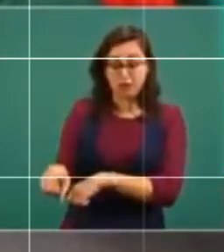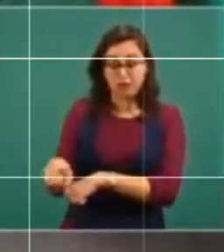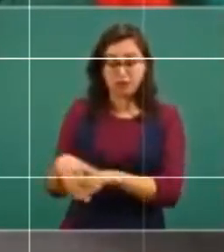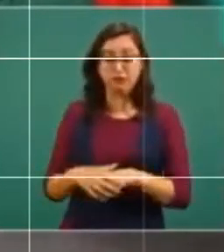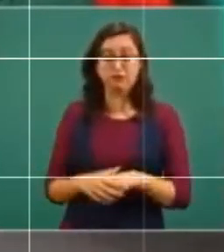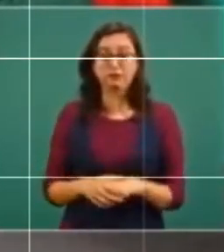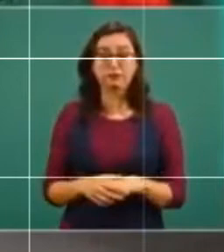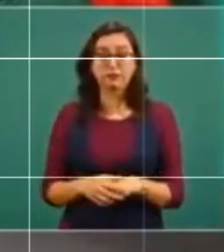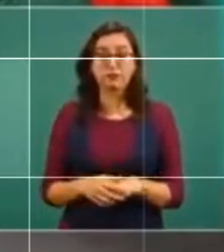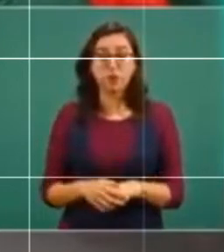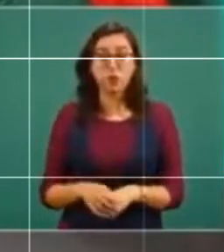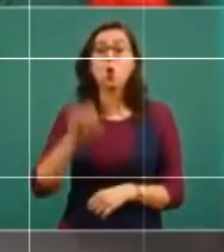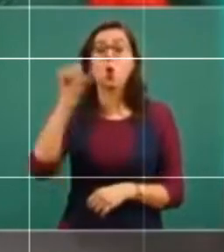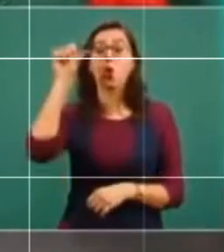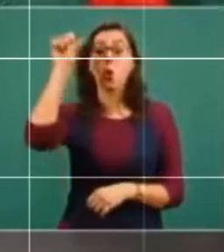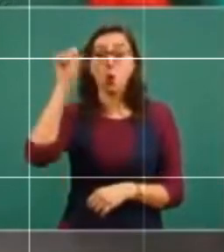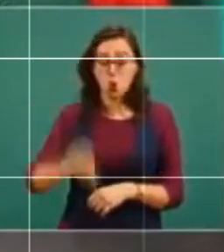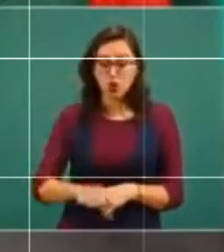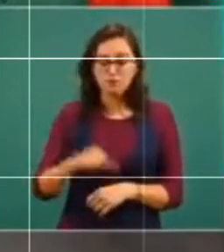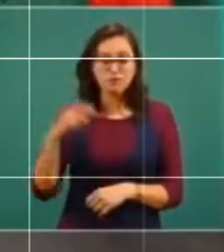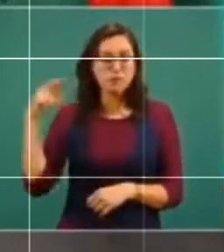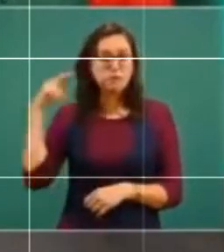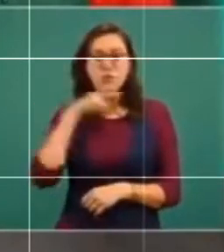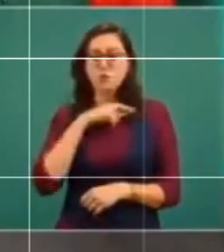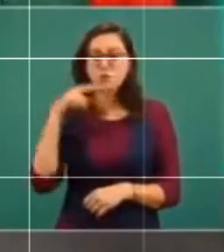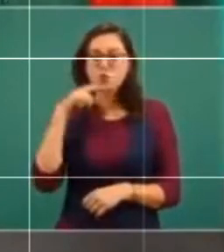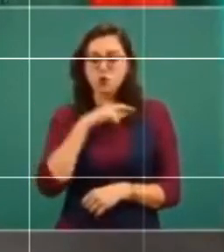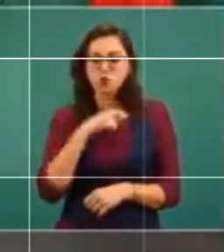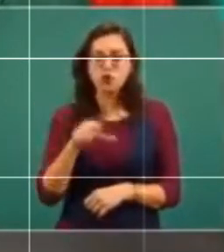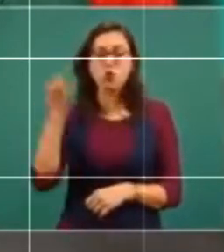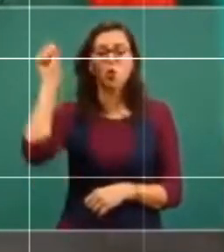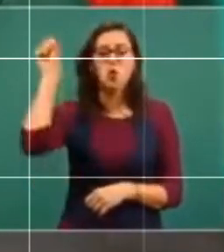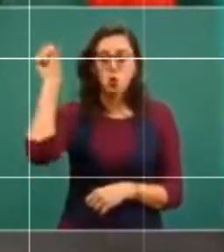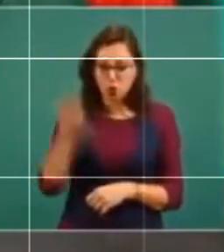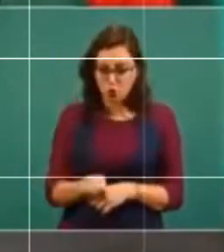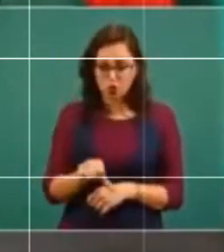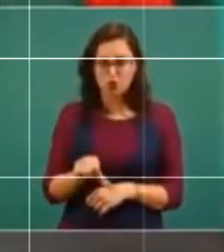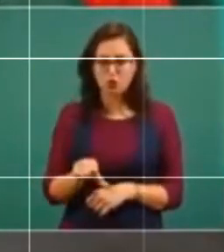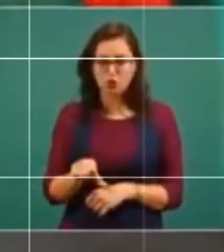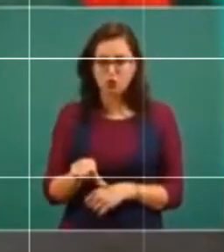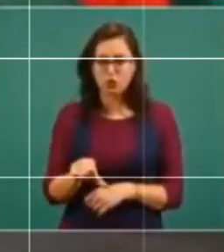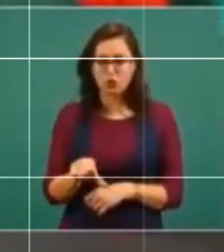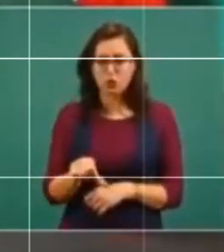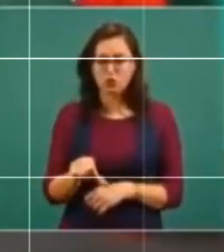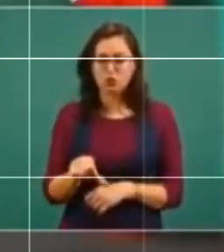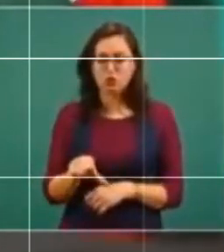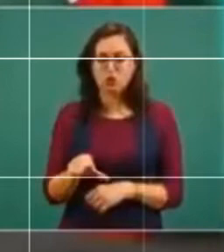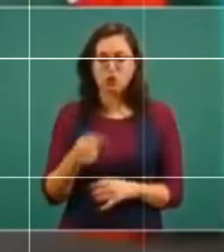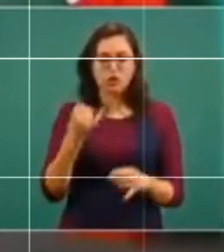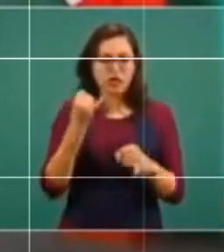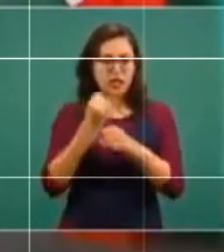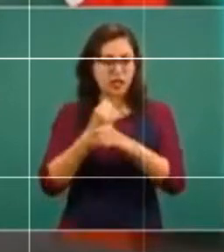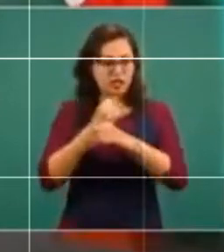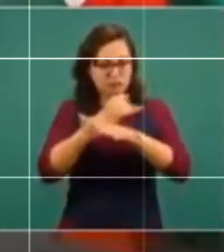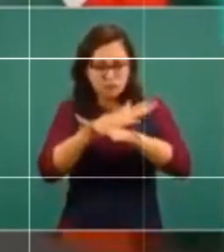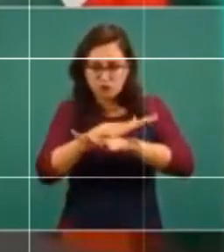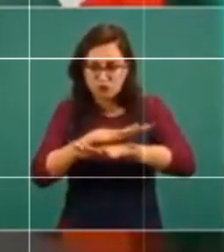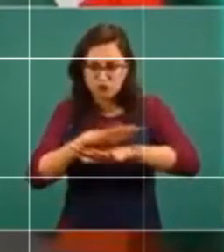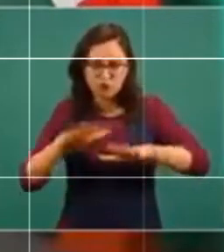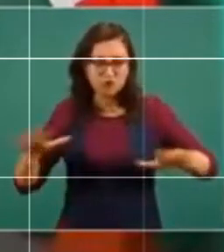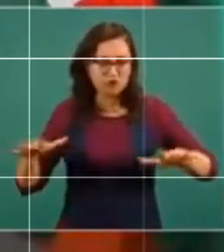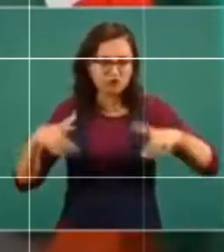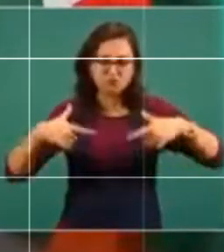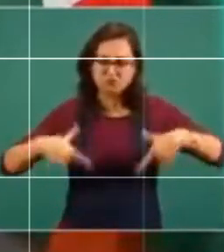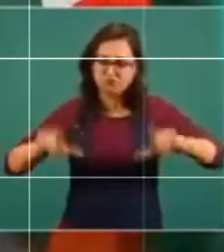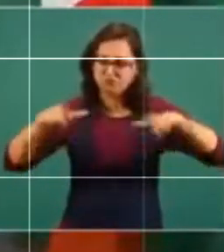más pronto posible, se ponga a disposición del pueblo de México